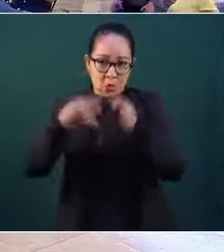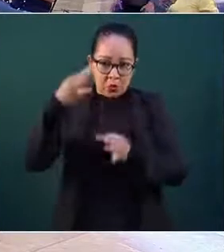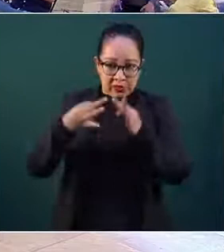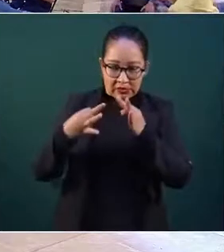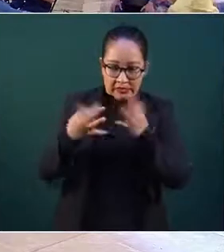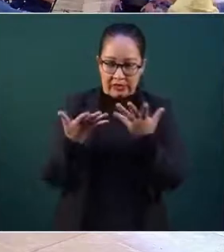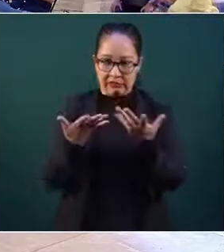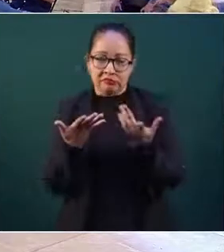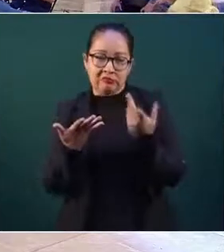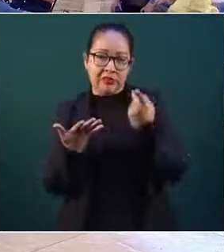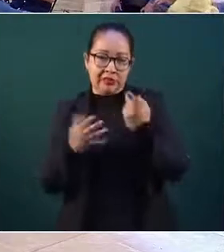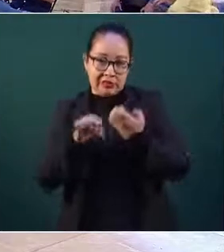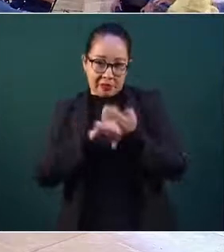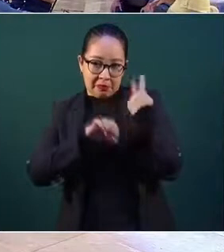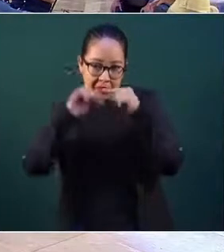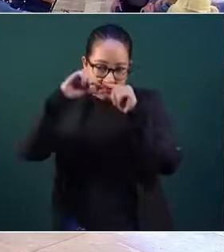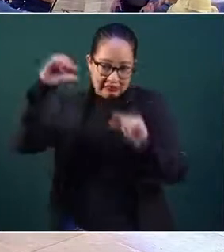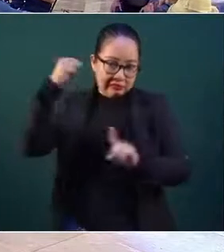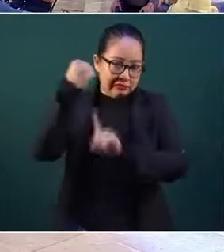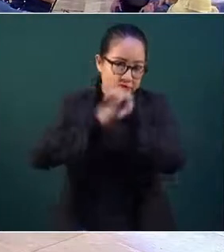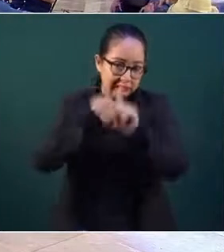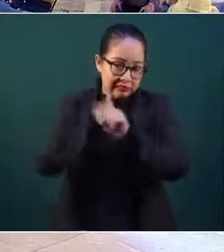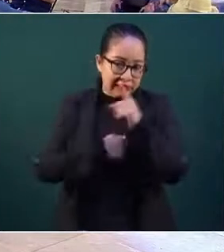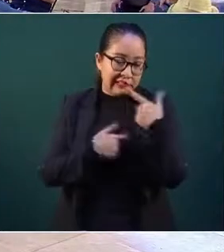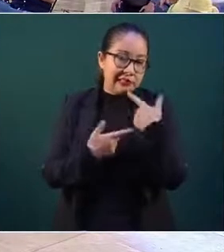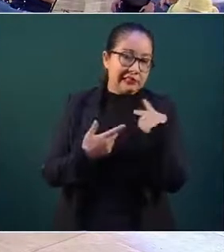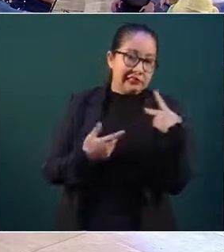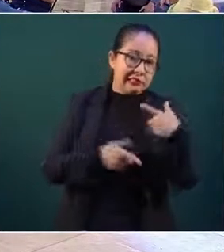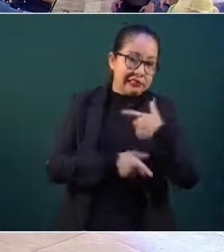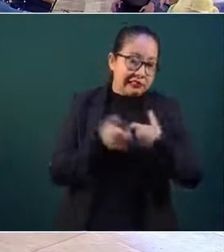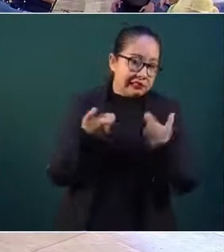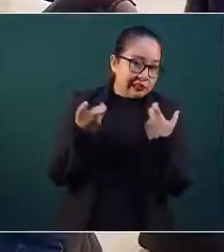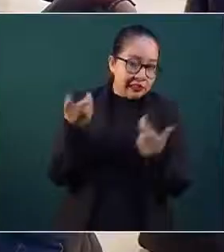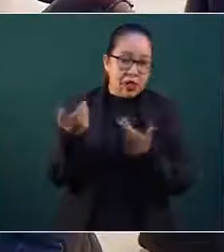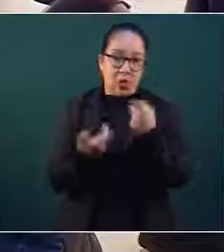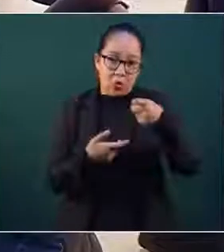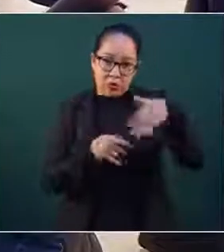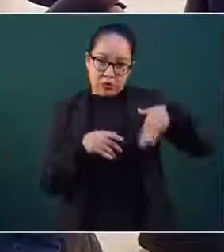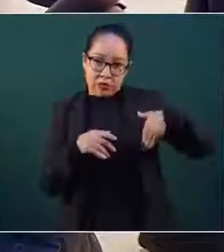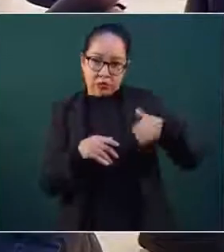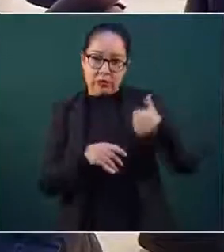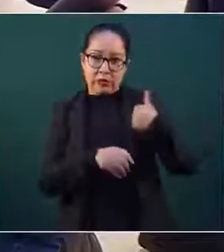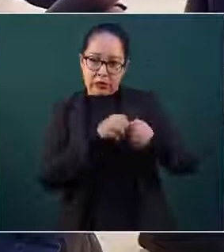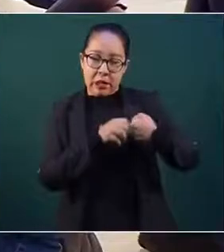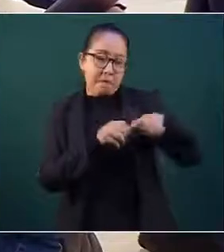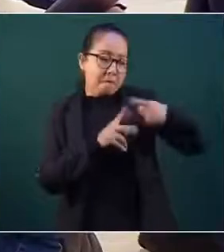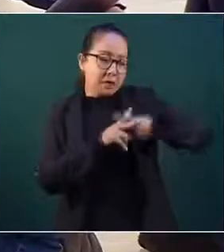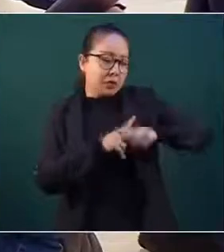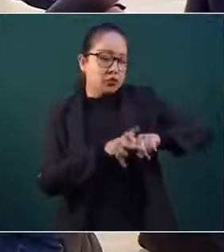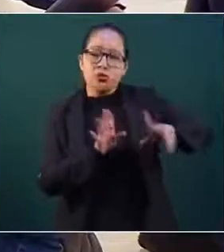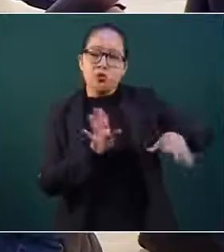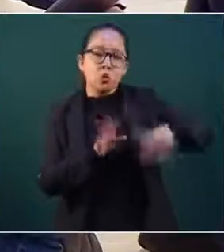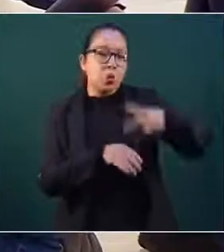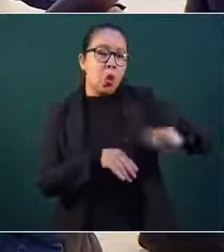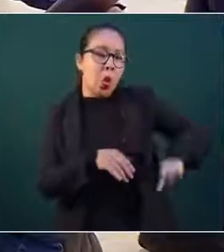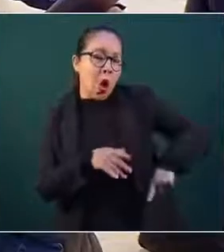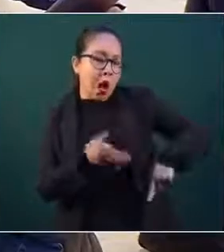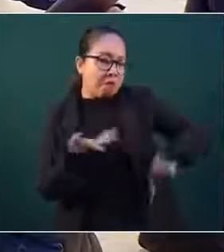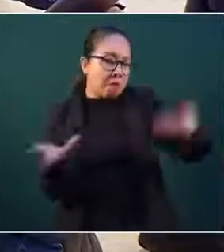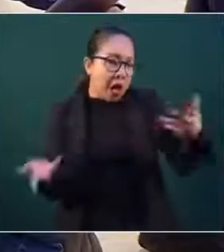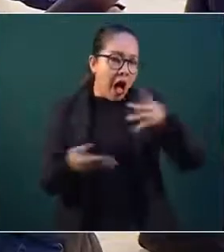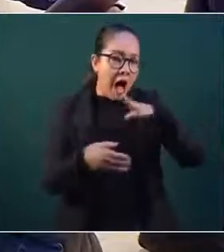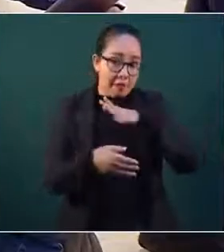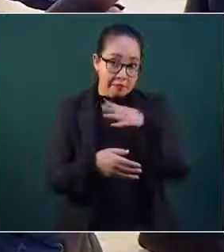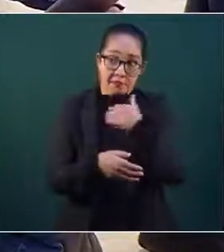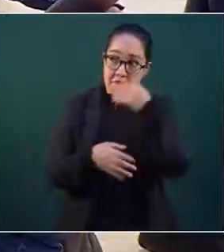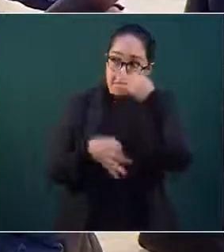comentaba a inicios de este año que iba a reforzar el tema de austeridad republicana. Sin embargo, en el Poder Judicial, aunque la magistrada presidenta